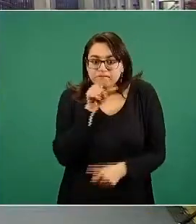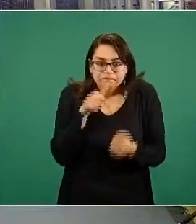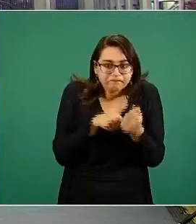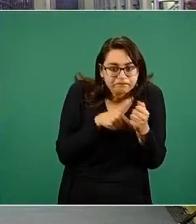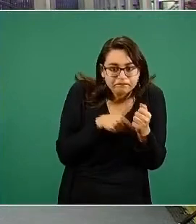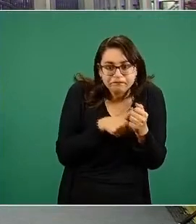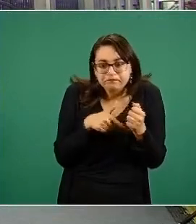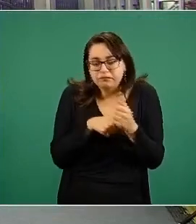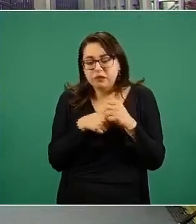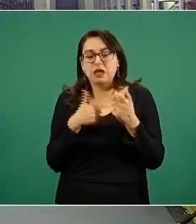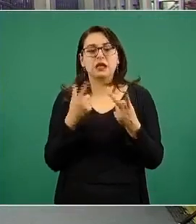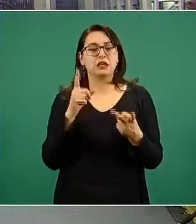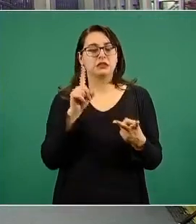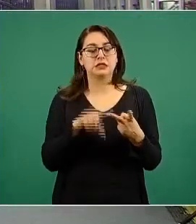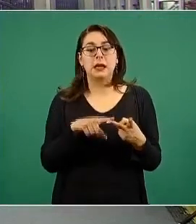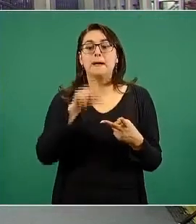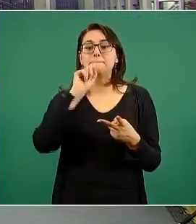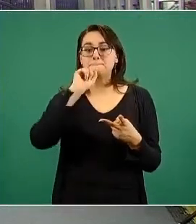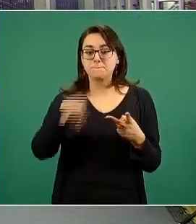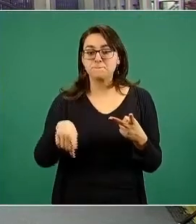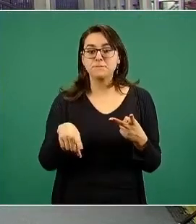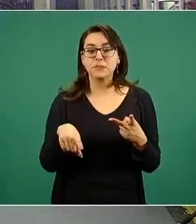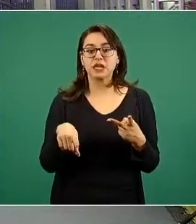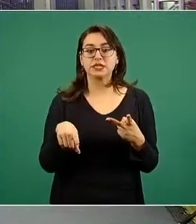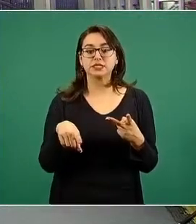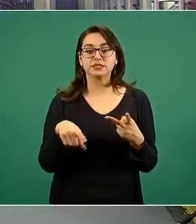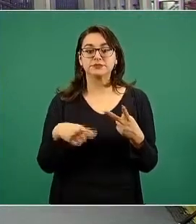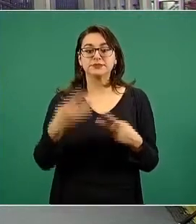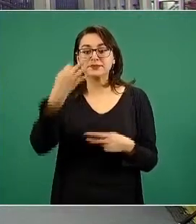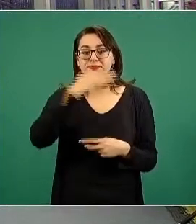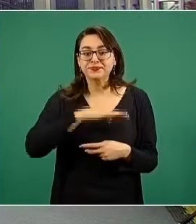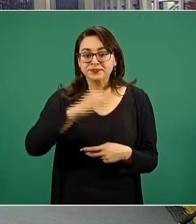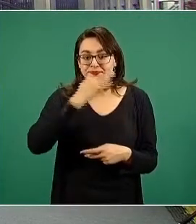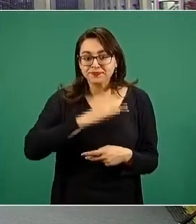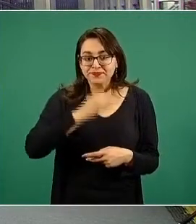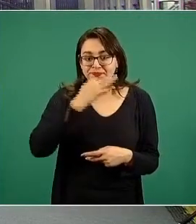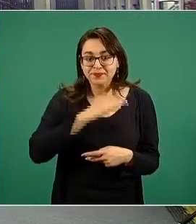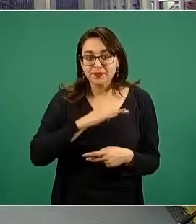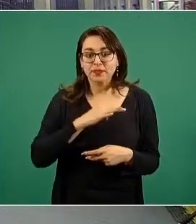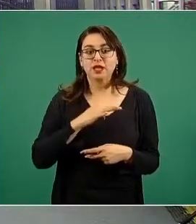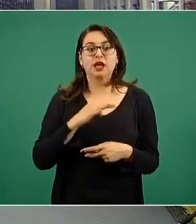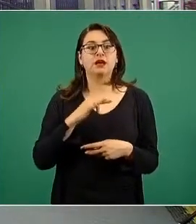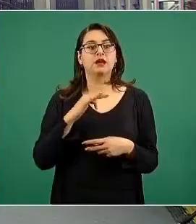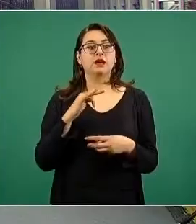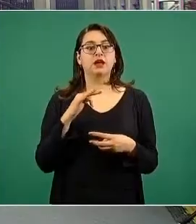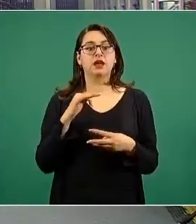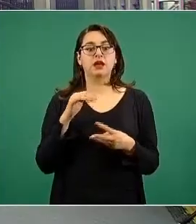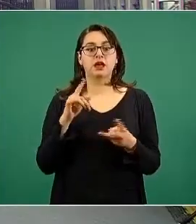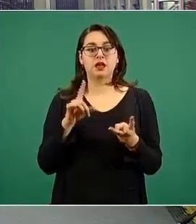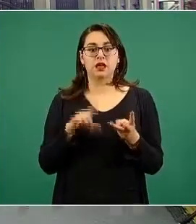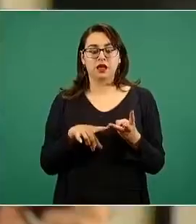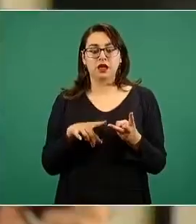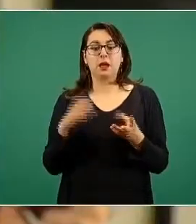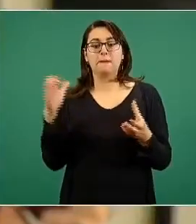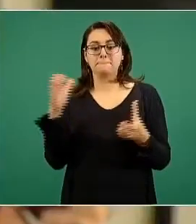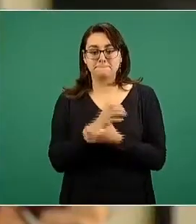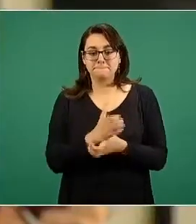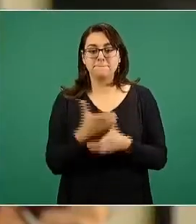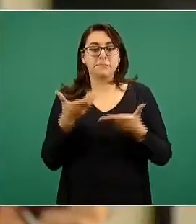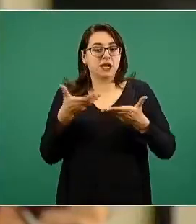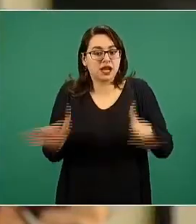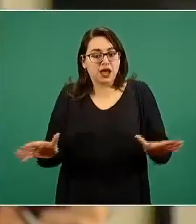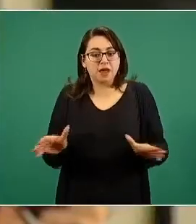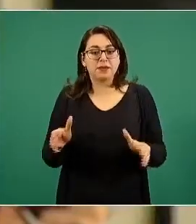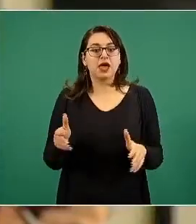torneos clandestinos de fútbol, se están realizando también fiestas, se han realizado también, hay bares abiertos, o sea,